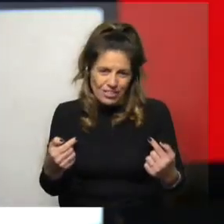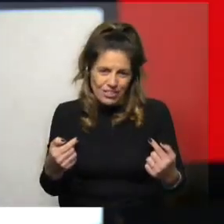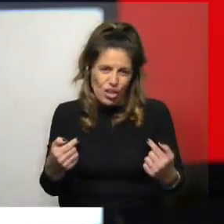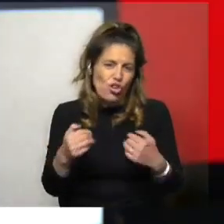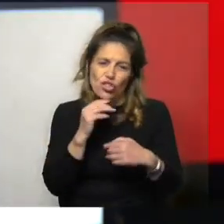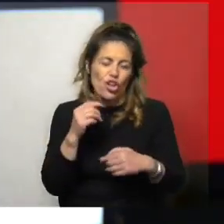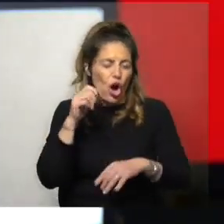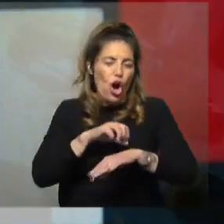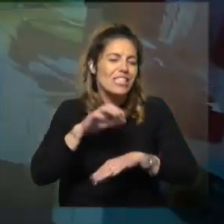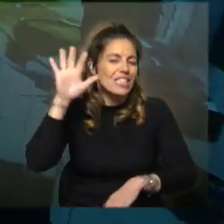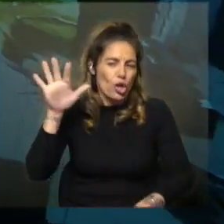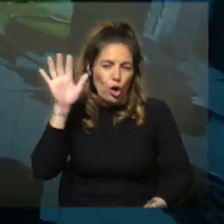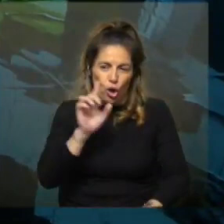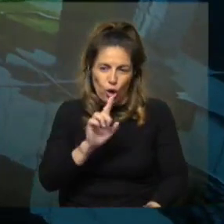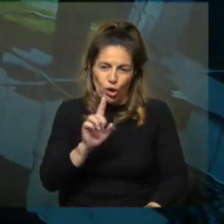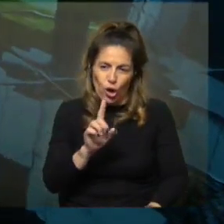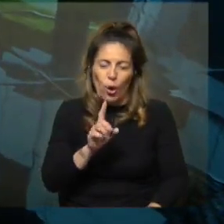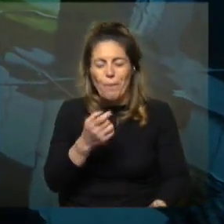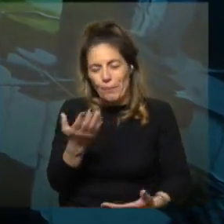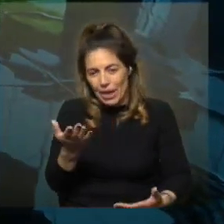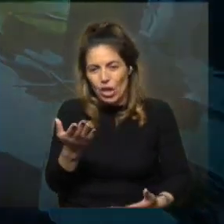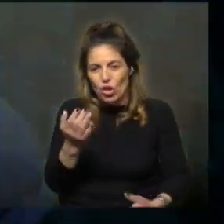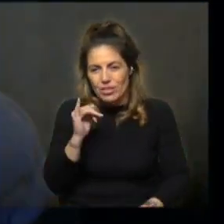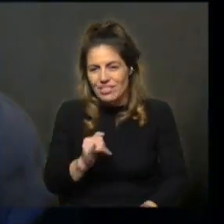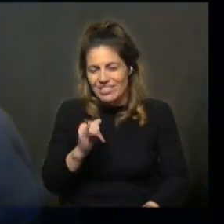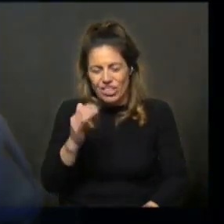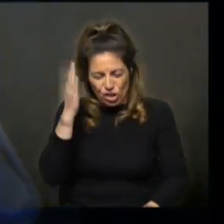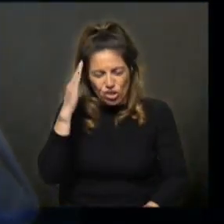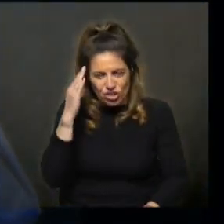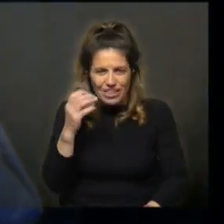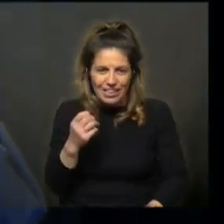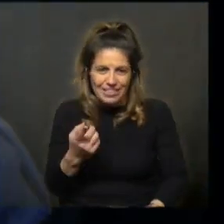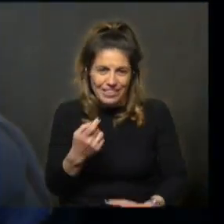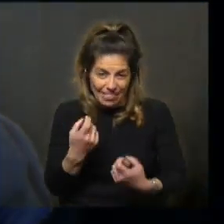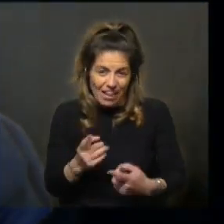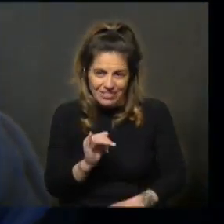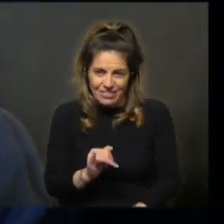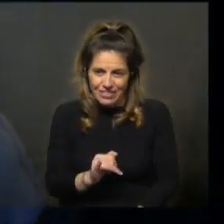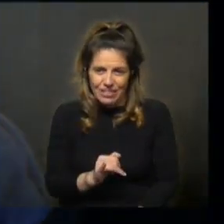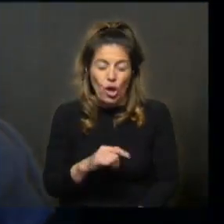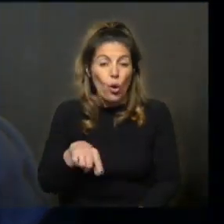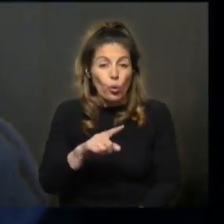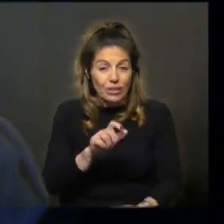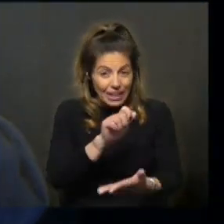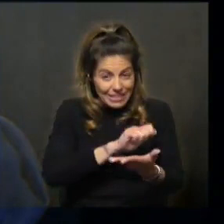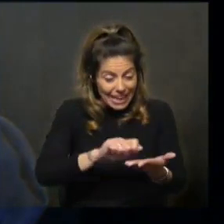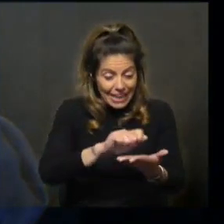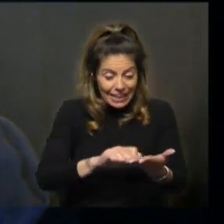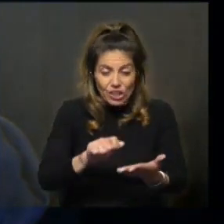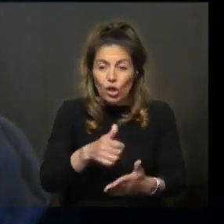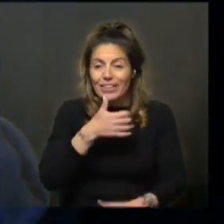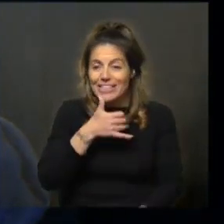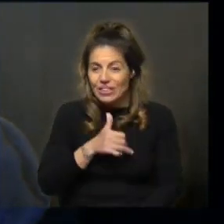soy psicólogo ni nada de eso Este pero digo s esos sentimiento eh Ustedes han escrito estas historias